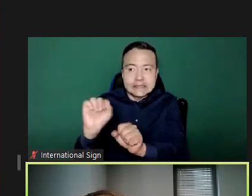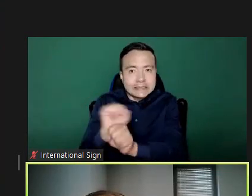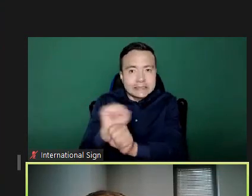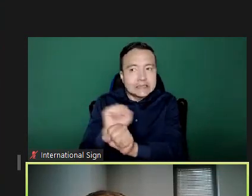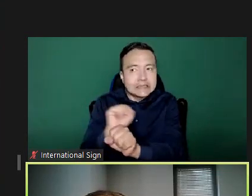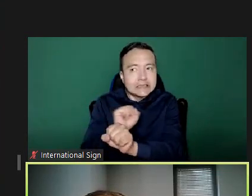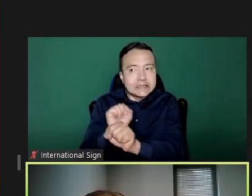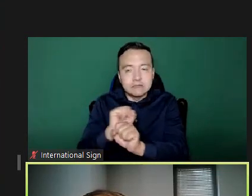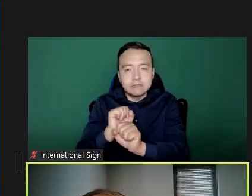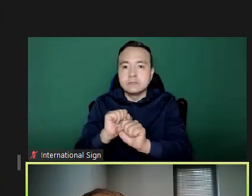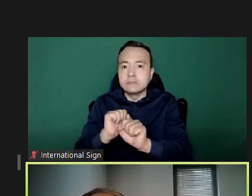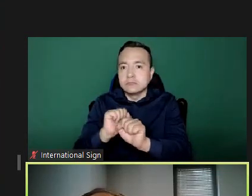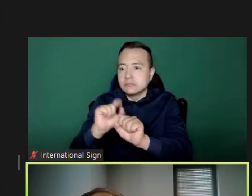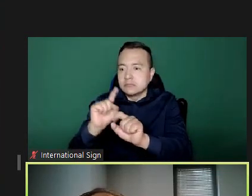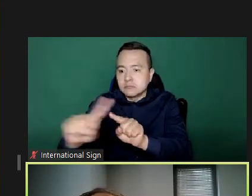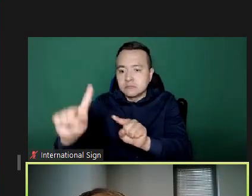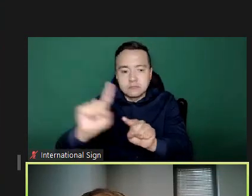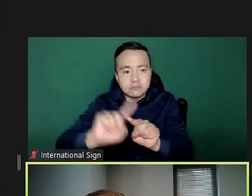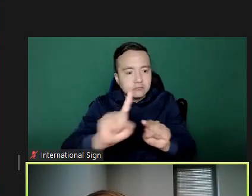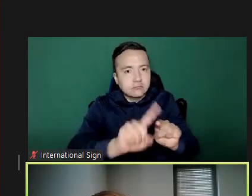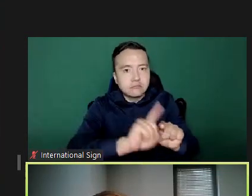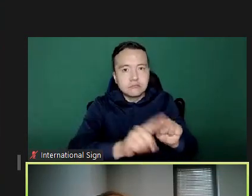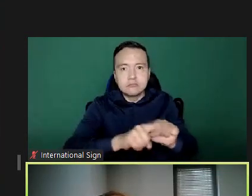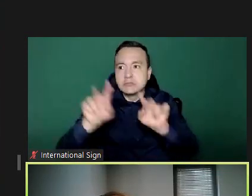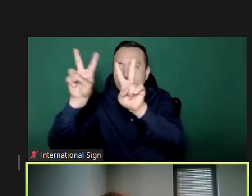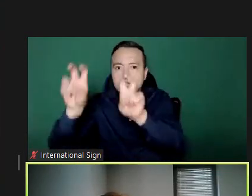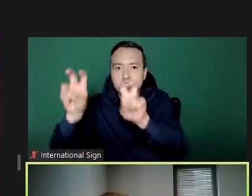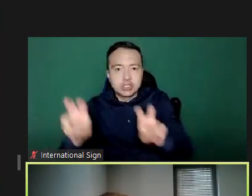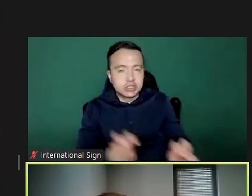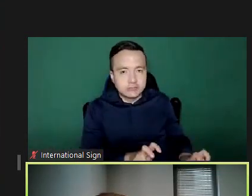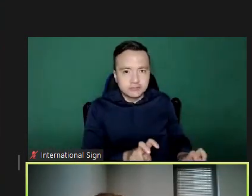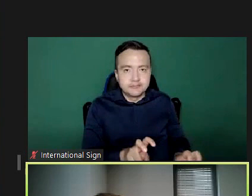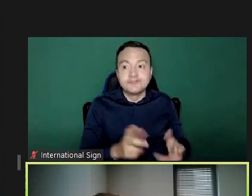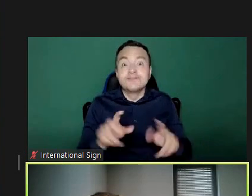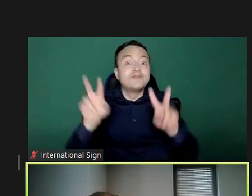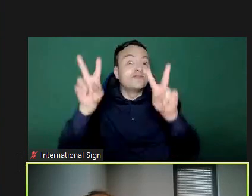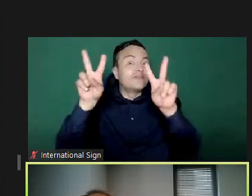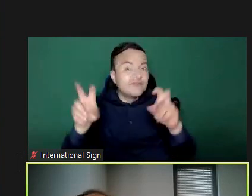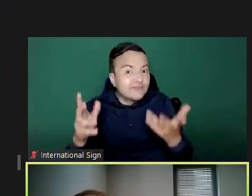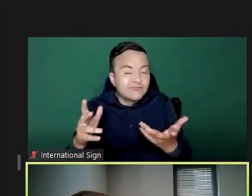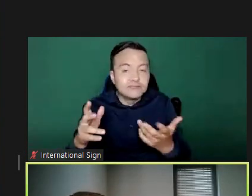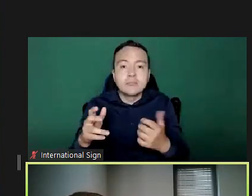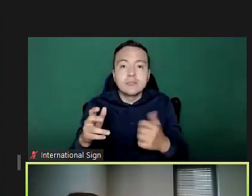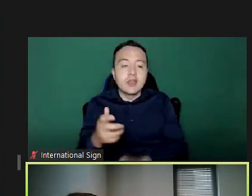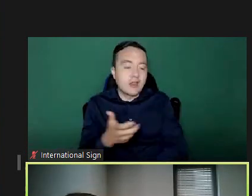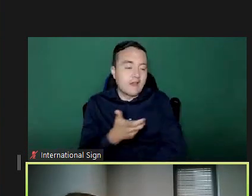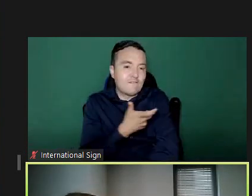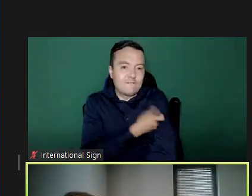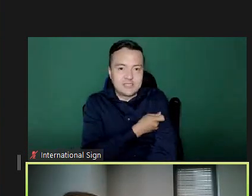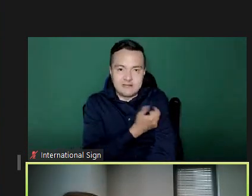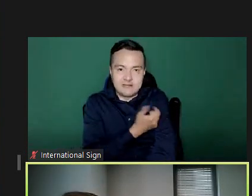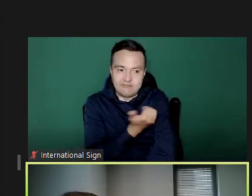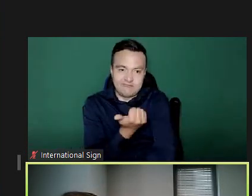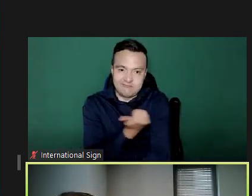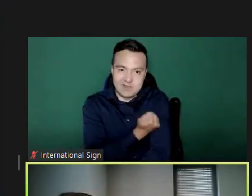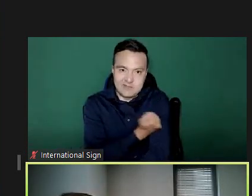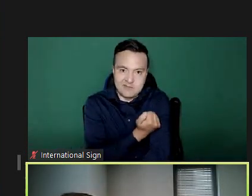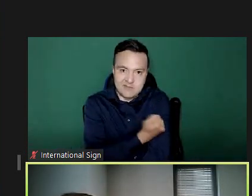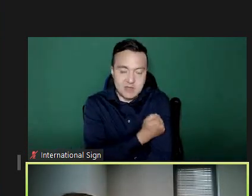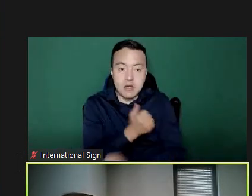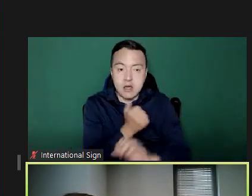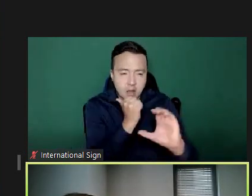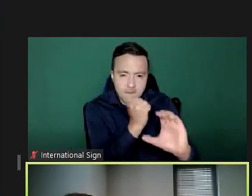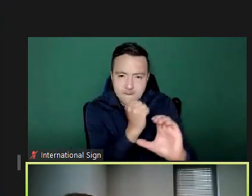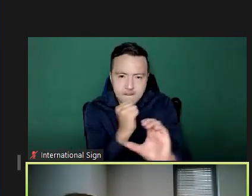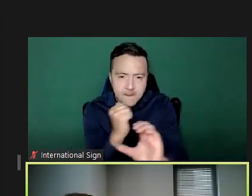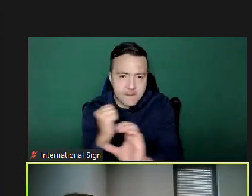diversos, temas de adquisición de vacunas, temas de informática, la lucha